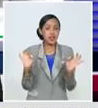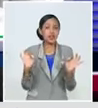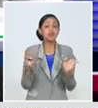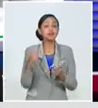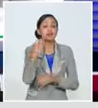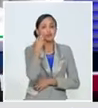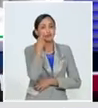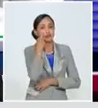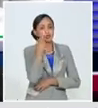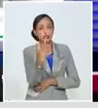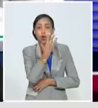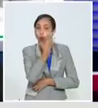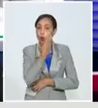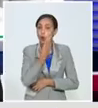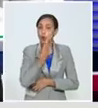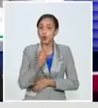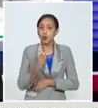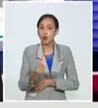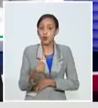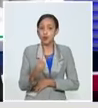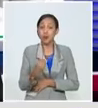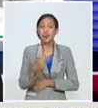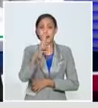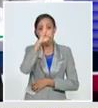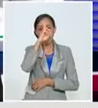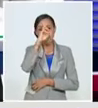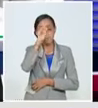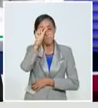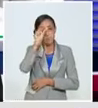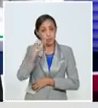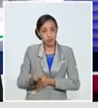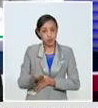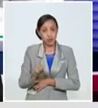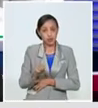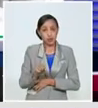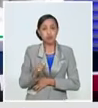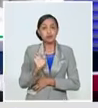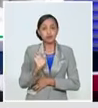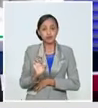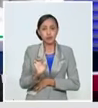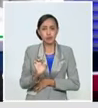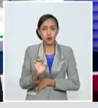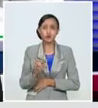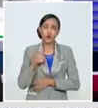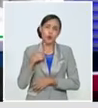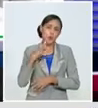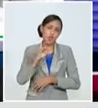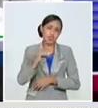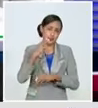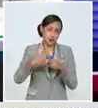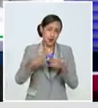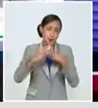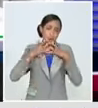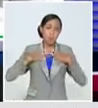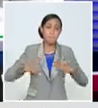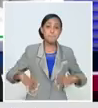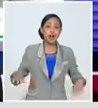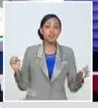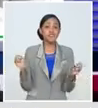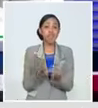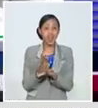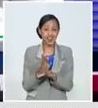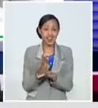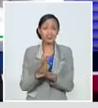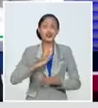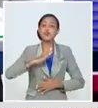a esos jóvenes de batas blancas, como lo conocemos y como le decimos en nuestros medios de prensa, a nuestros estudiantes de la